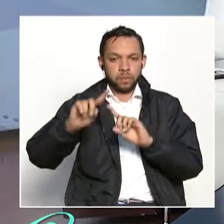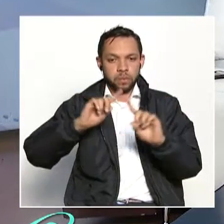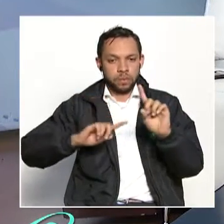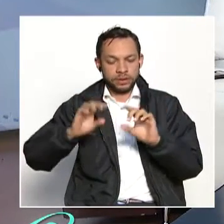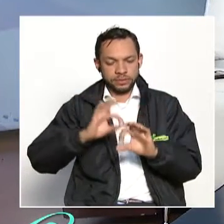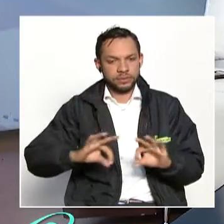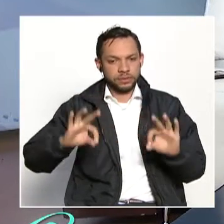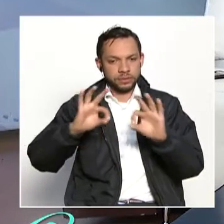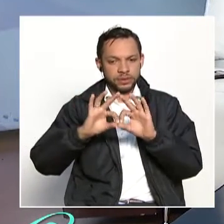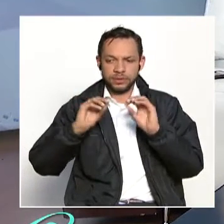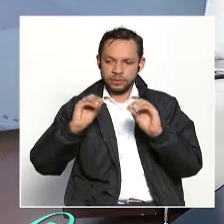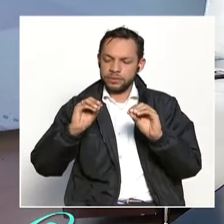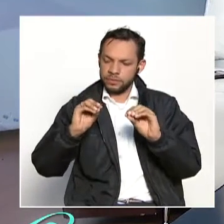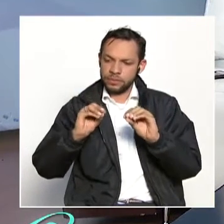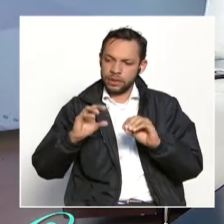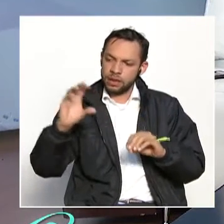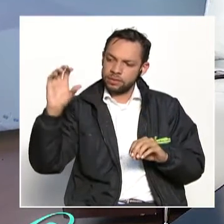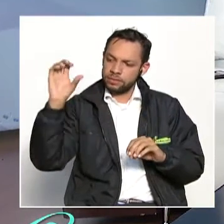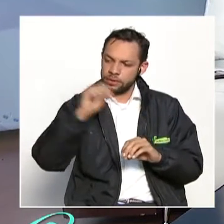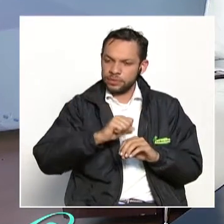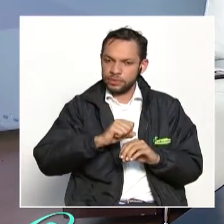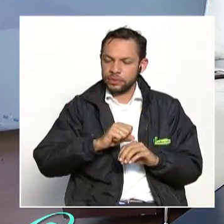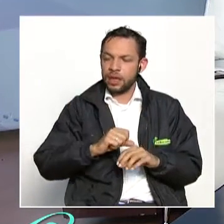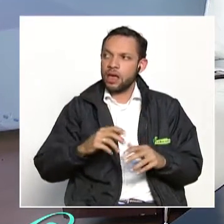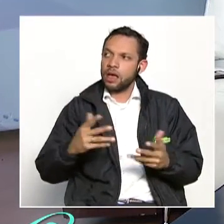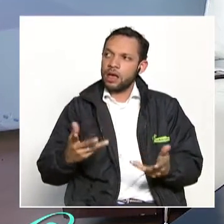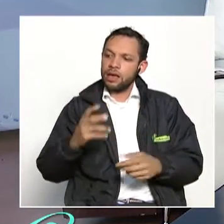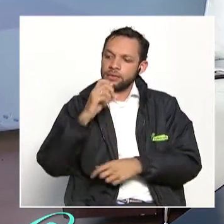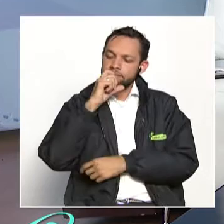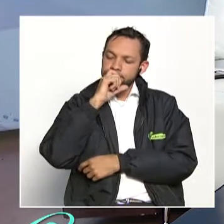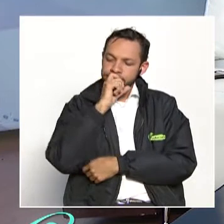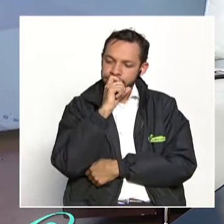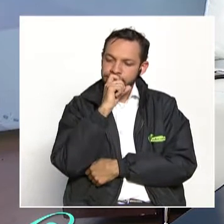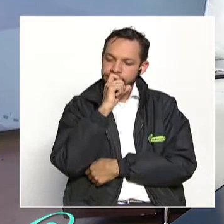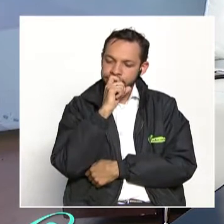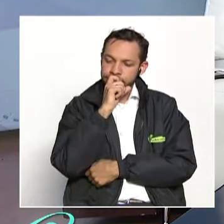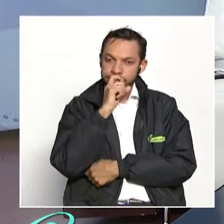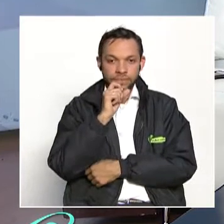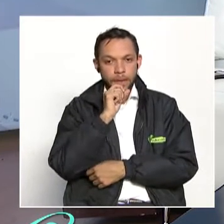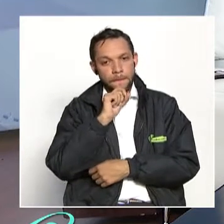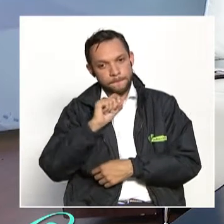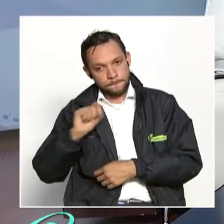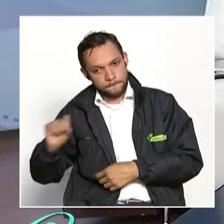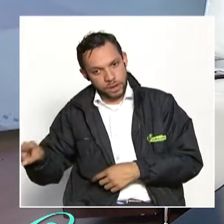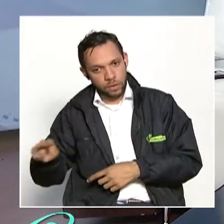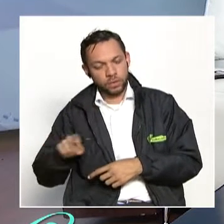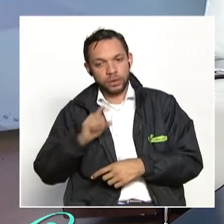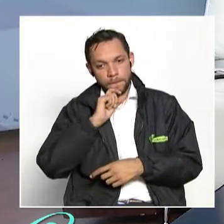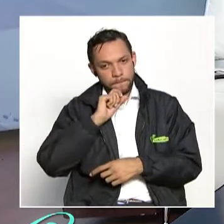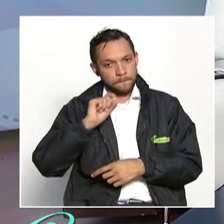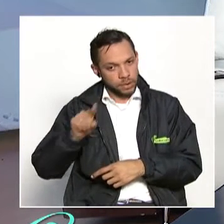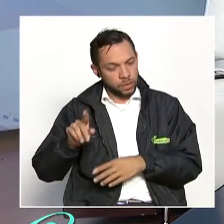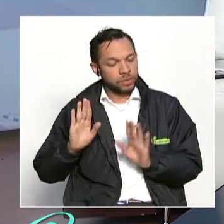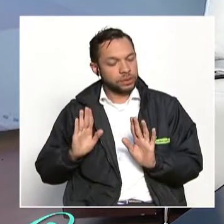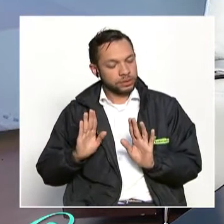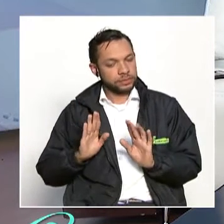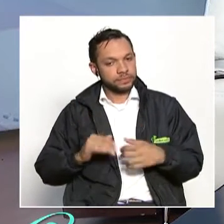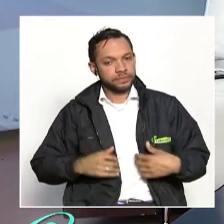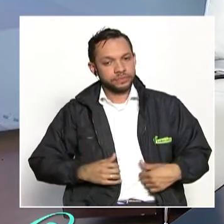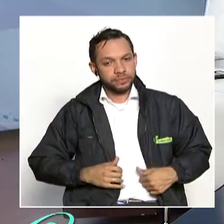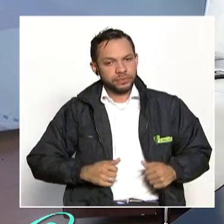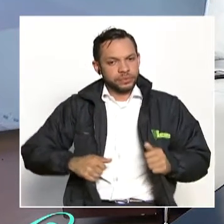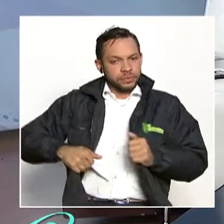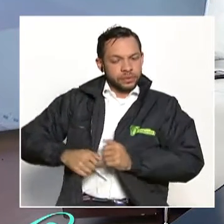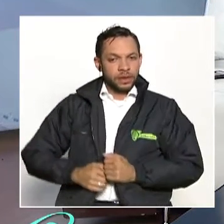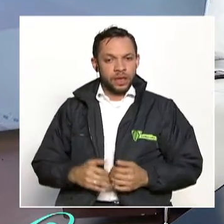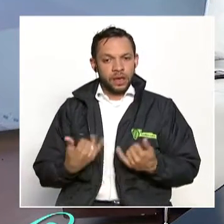muy ilustrativa, se me viene a la cabeza hacerle una pregunta a doctor Carlos González con